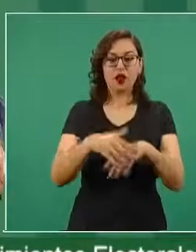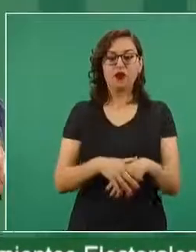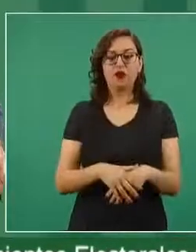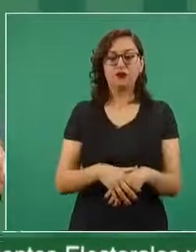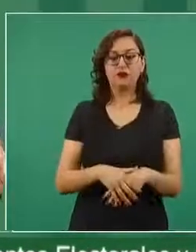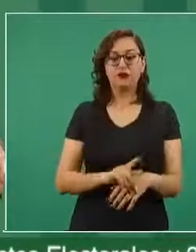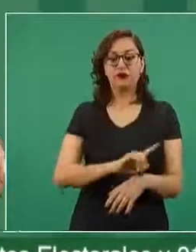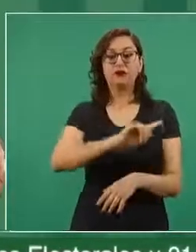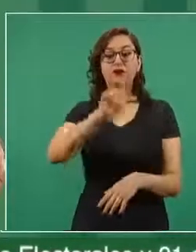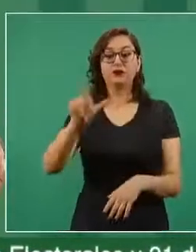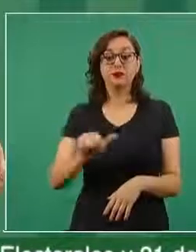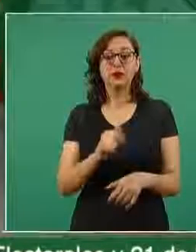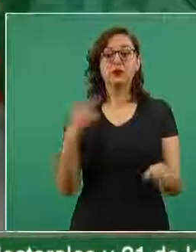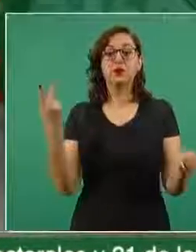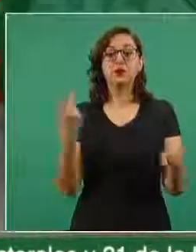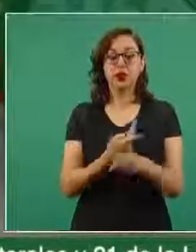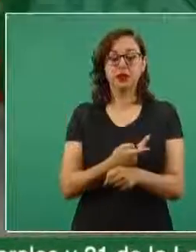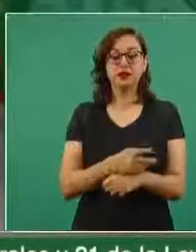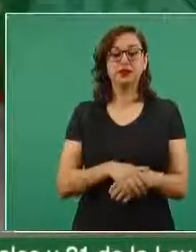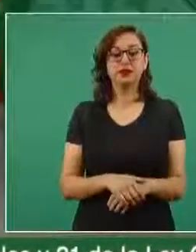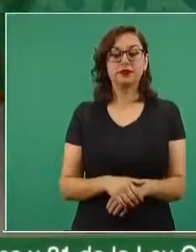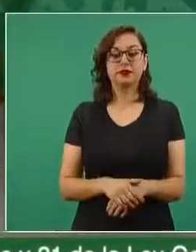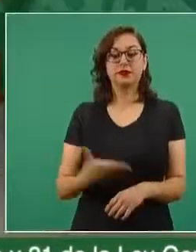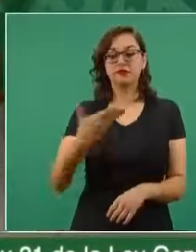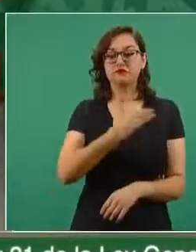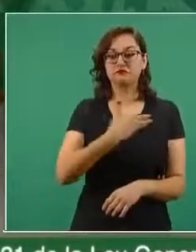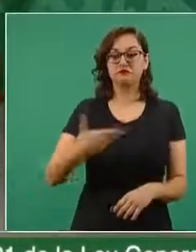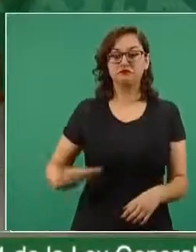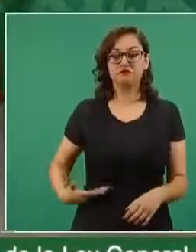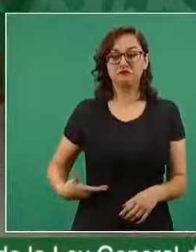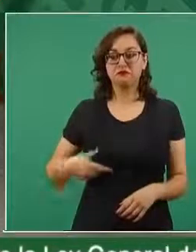guerra a la delincuencia organizada.